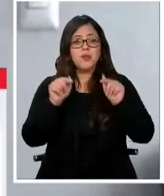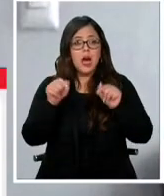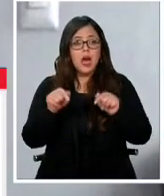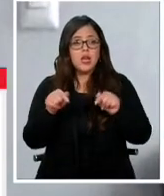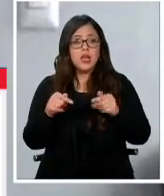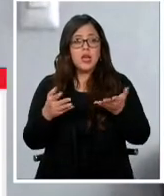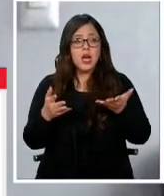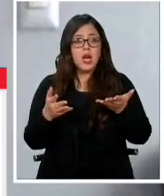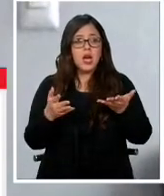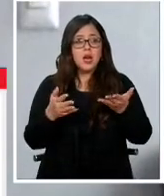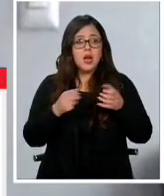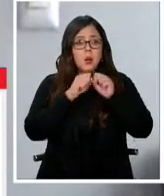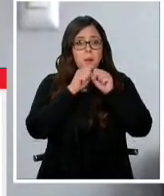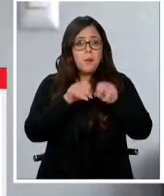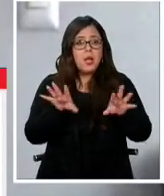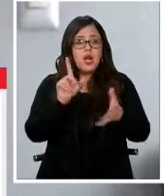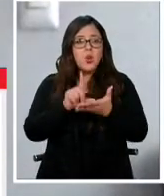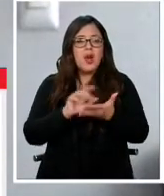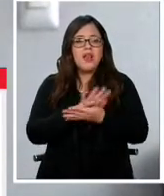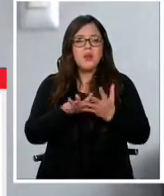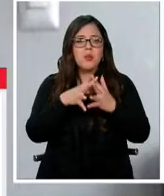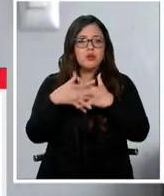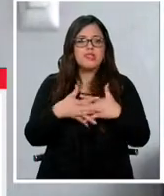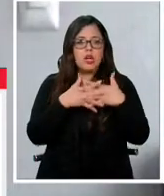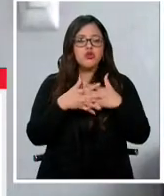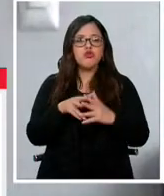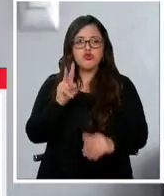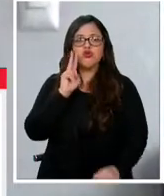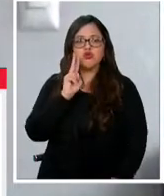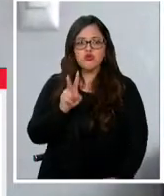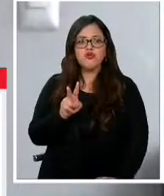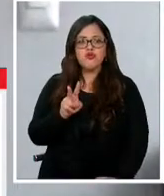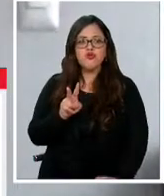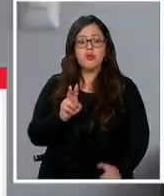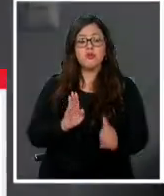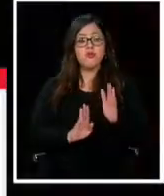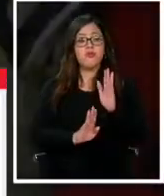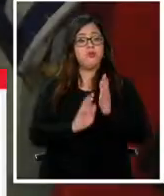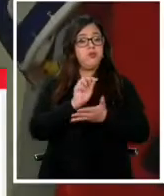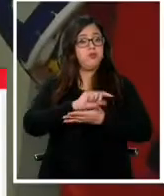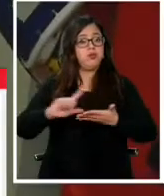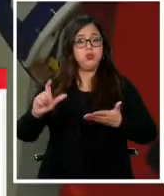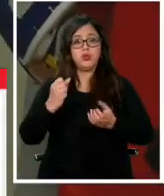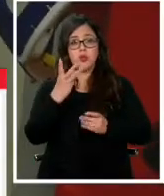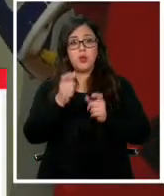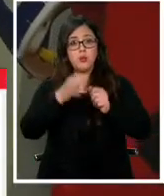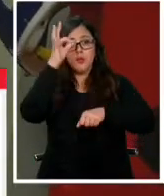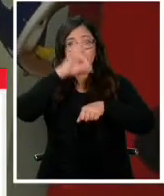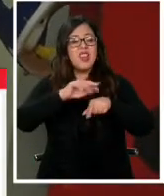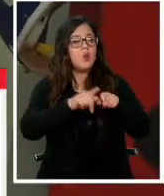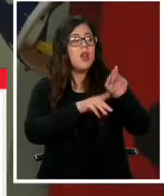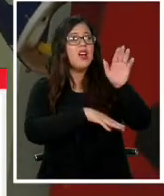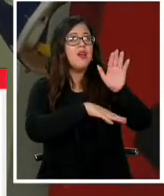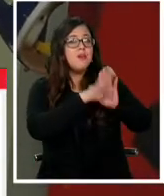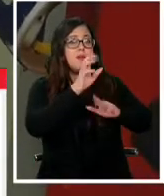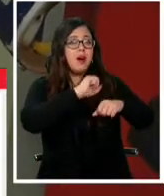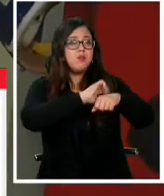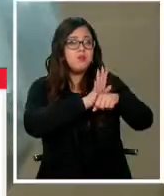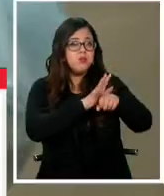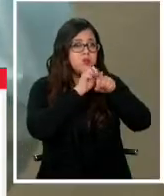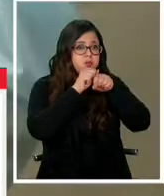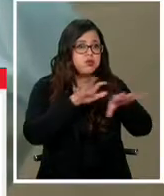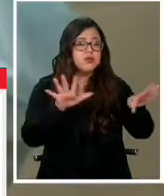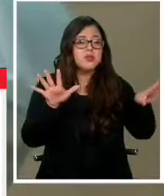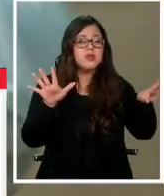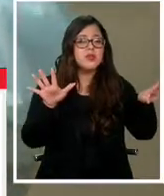dominado lugares como por ejemplo Estados Unidos, donde vemos un aumento brutal de los casos. Es que son variantes más contagiosas que Omicron